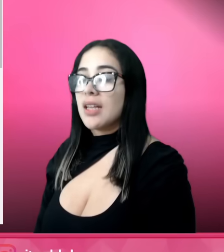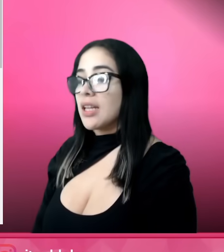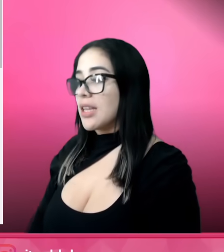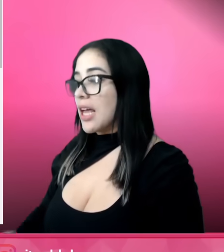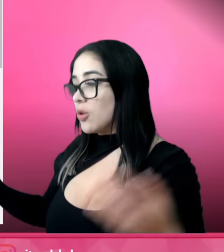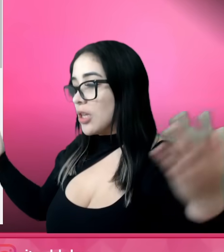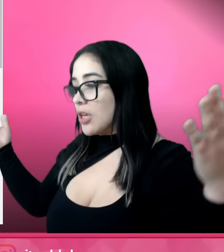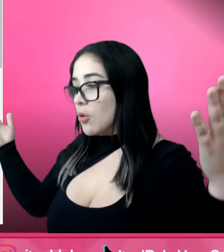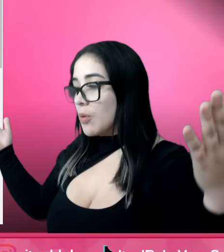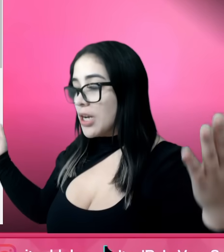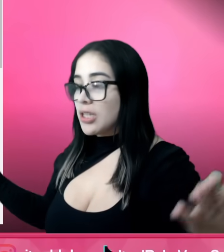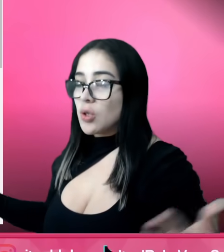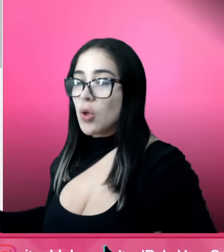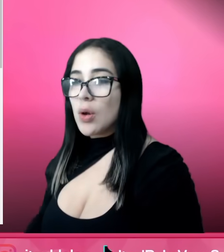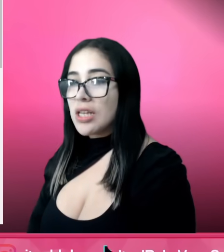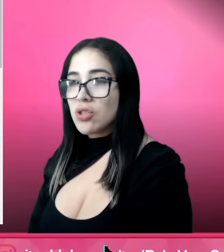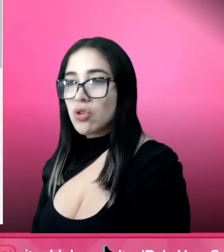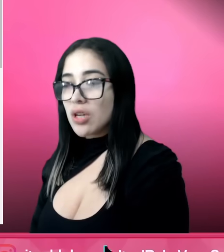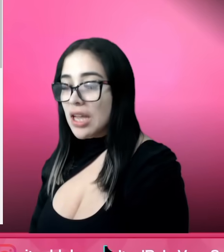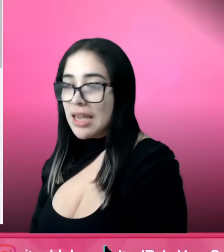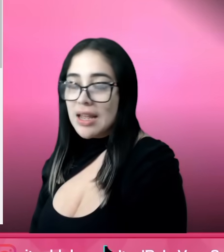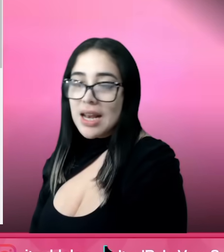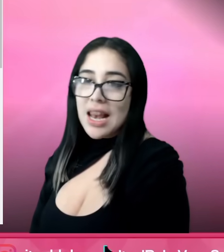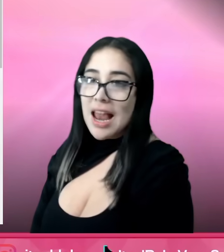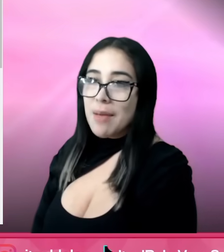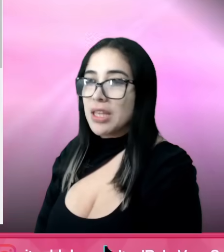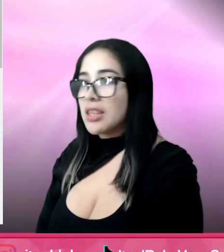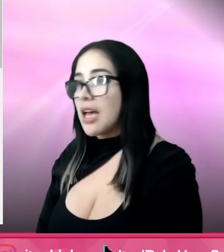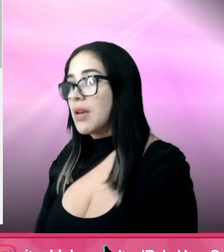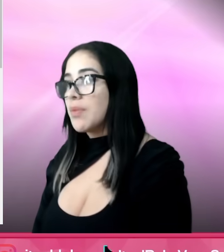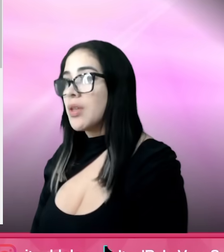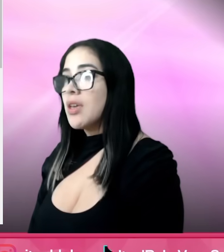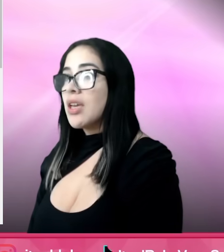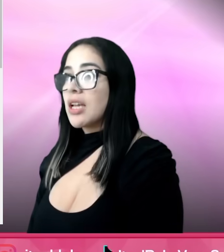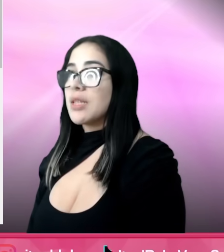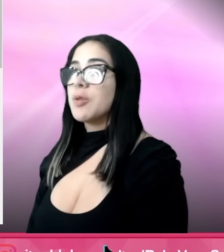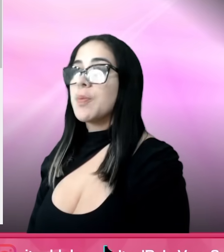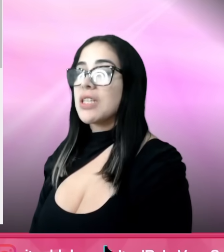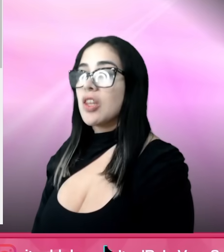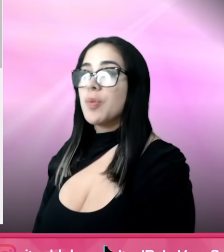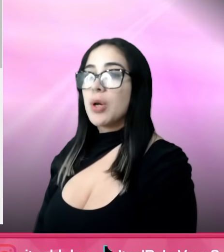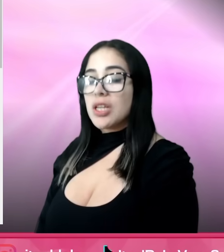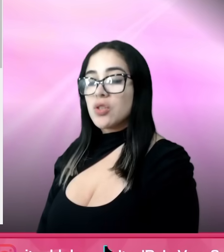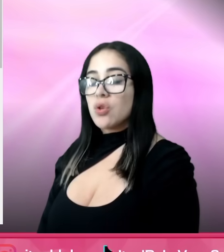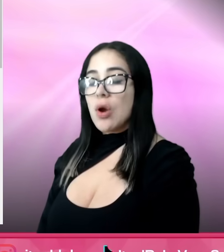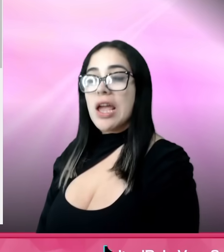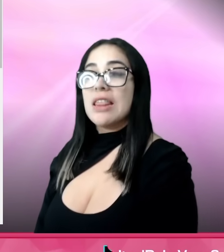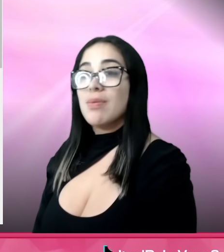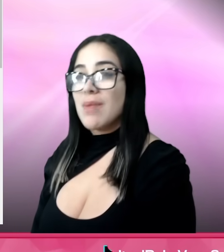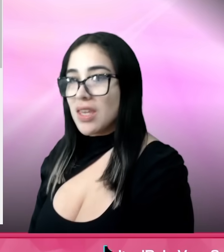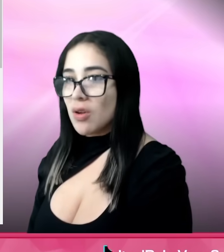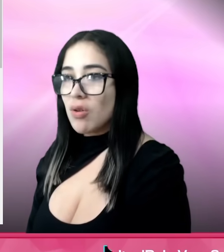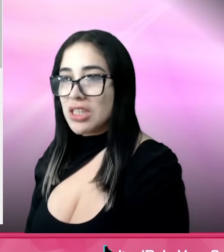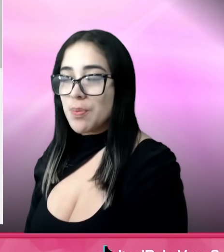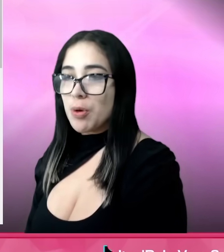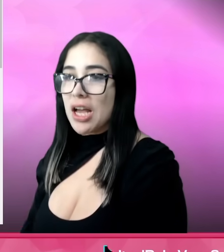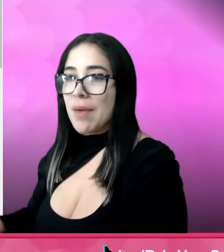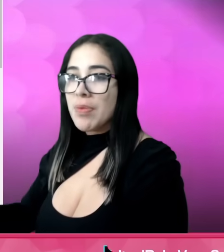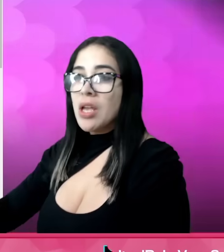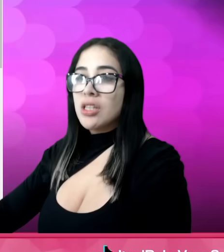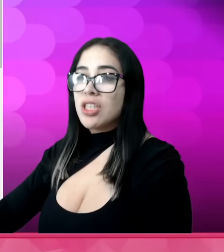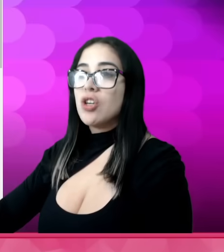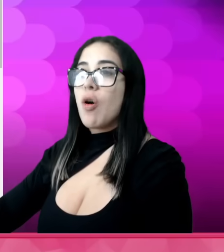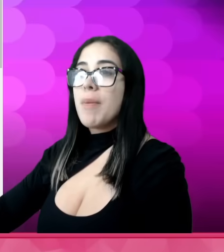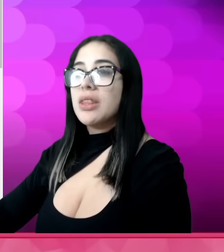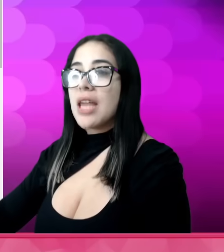obviamente están tratando de encubrir todo esto que lamentable que estemos pasando por esto en México dice